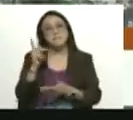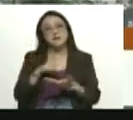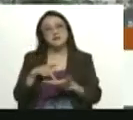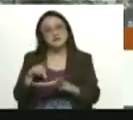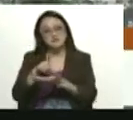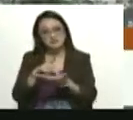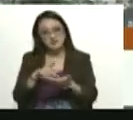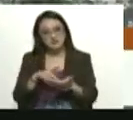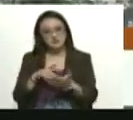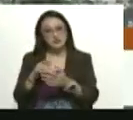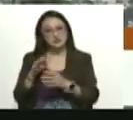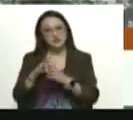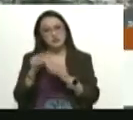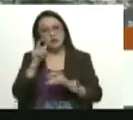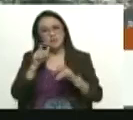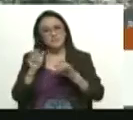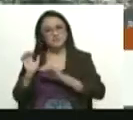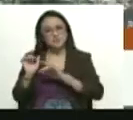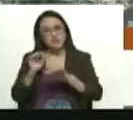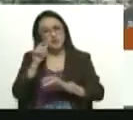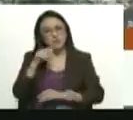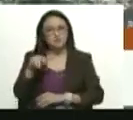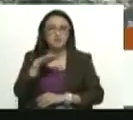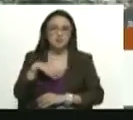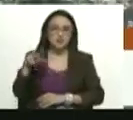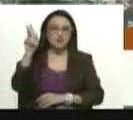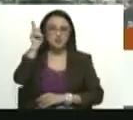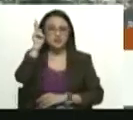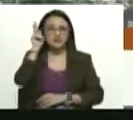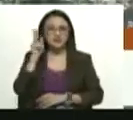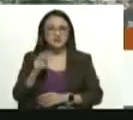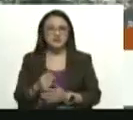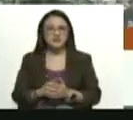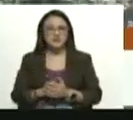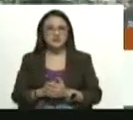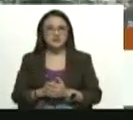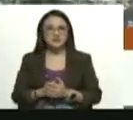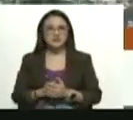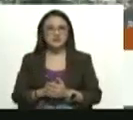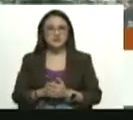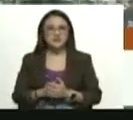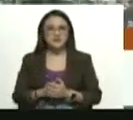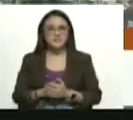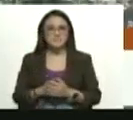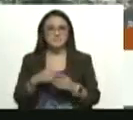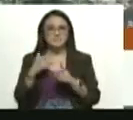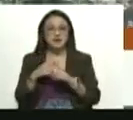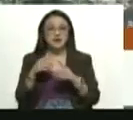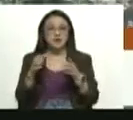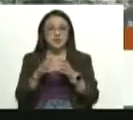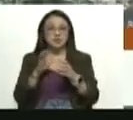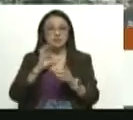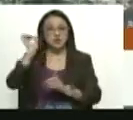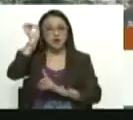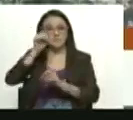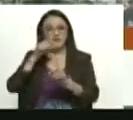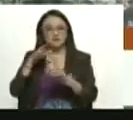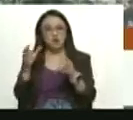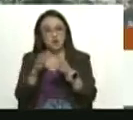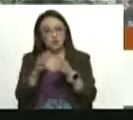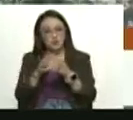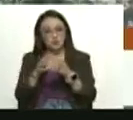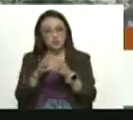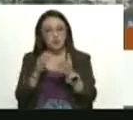la ciudadanía, de los pueblos indígenas y de la estructuración del Parlamento Amazónico. Hoy